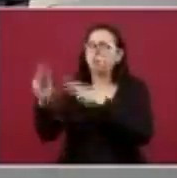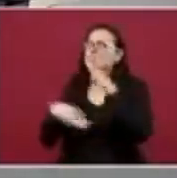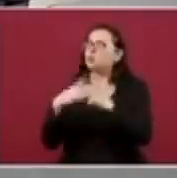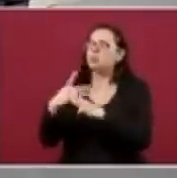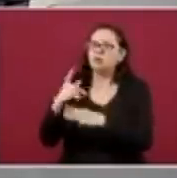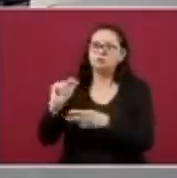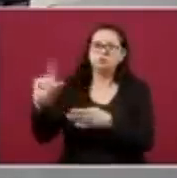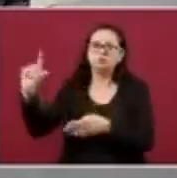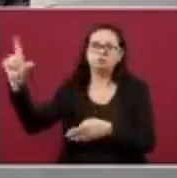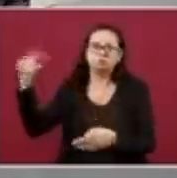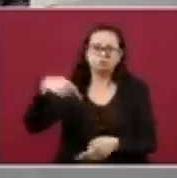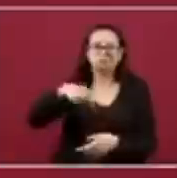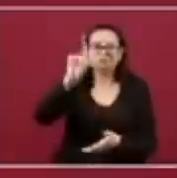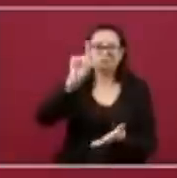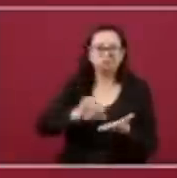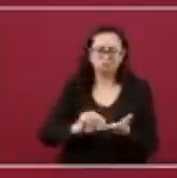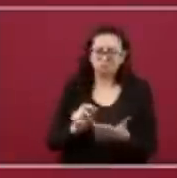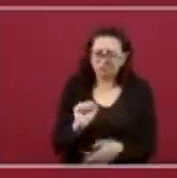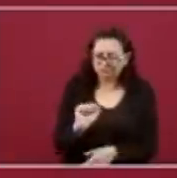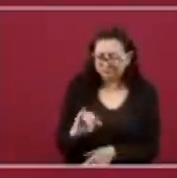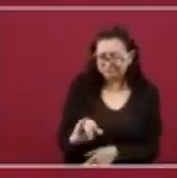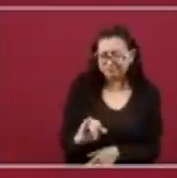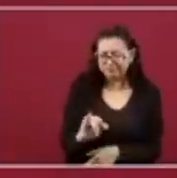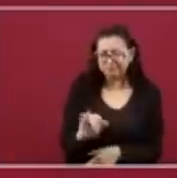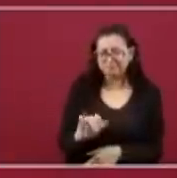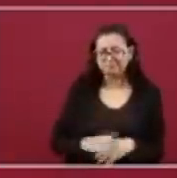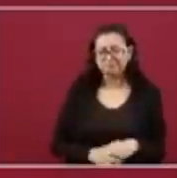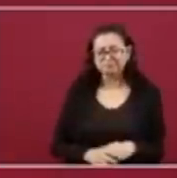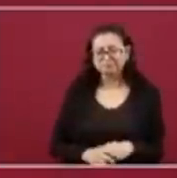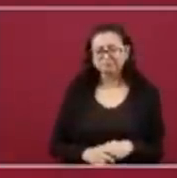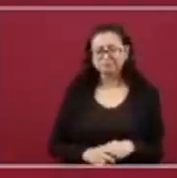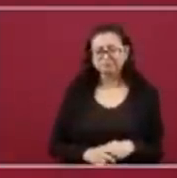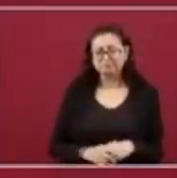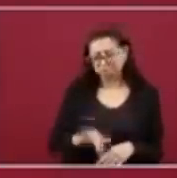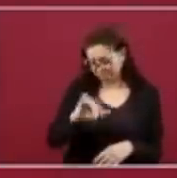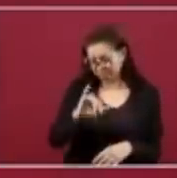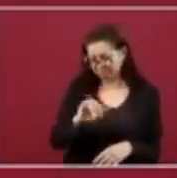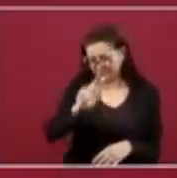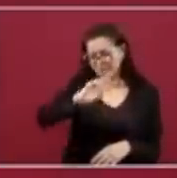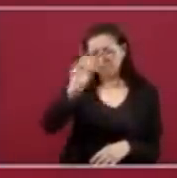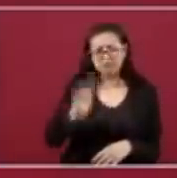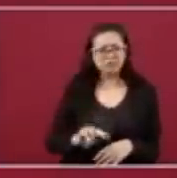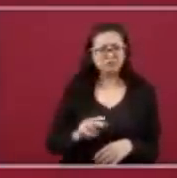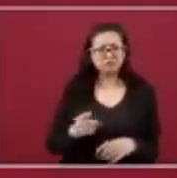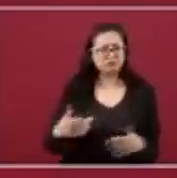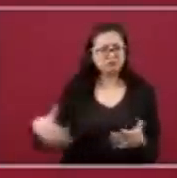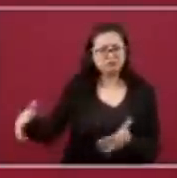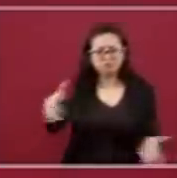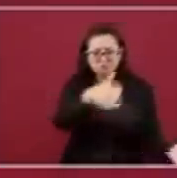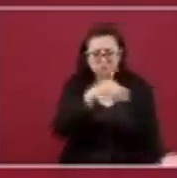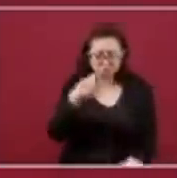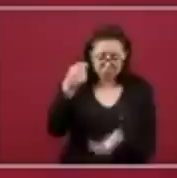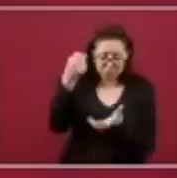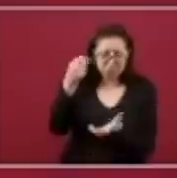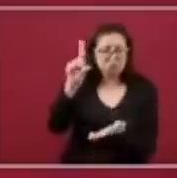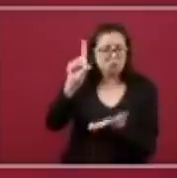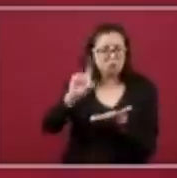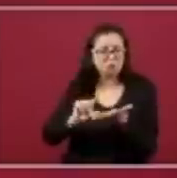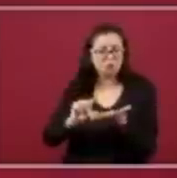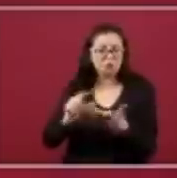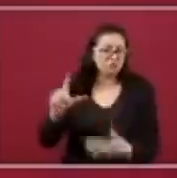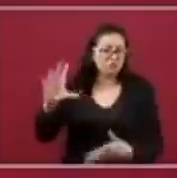Sí, sí, es de las más bajas, incluso del